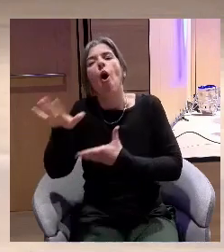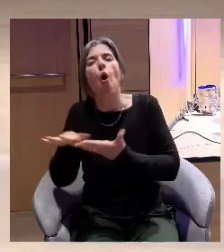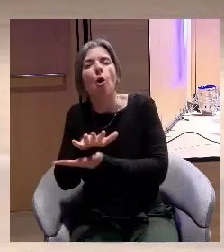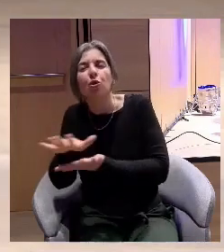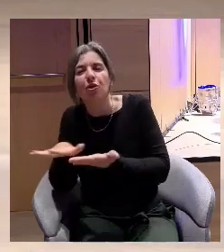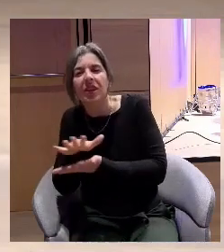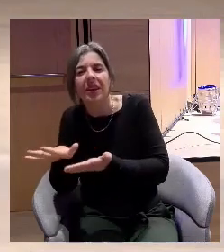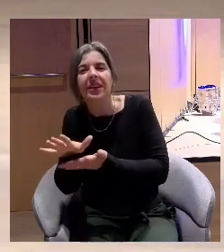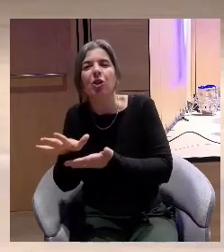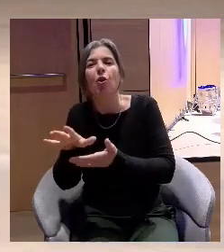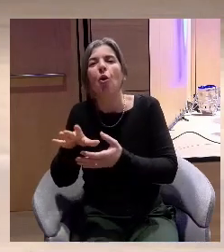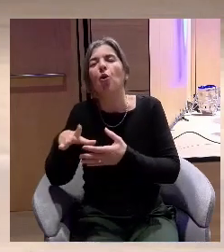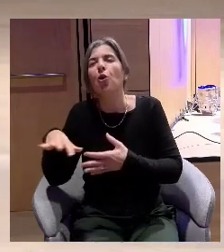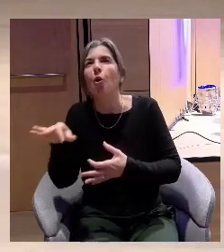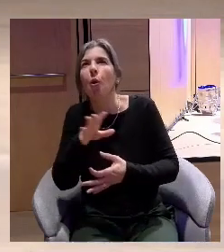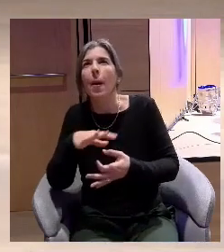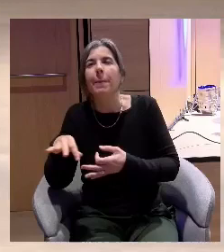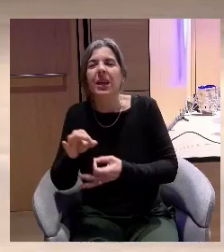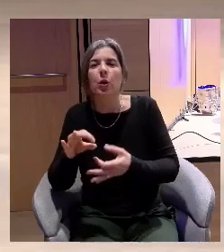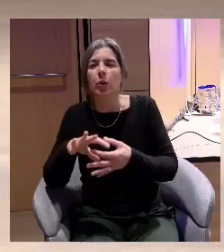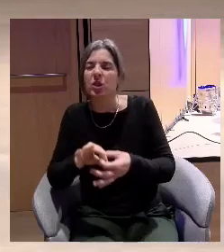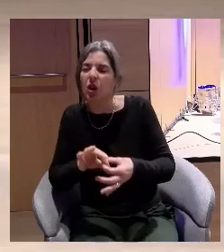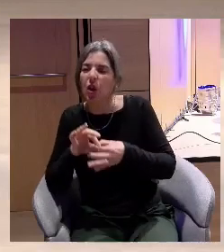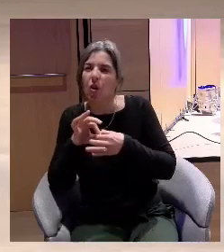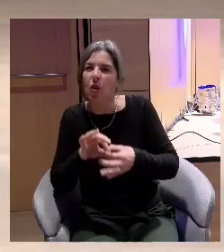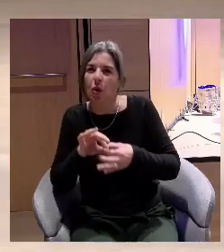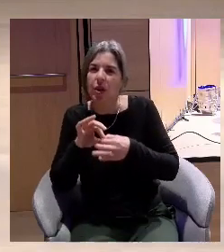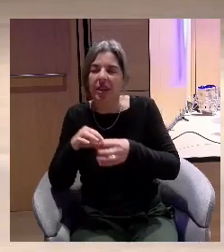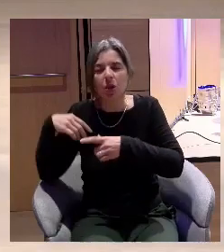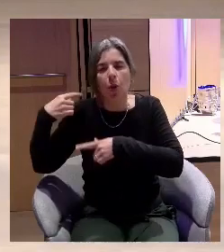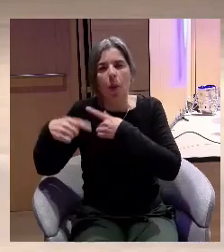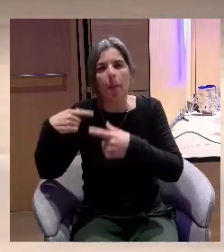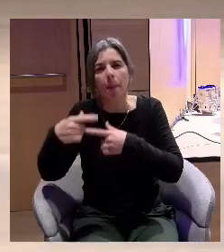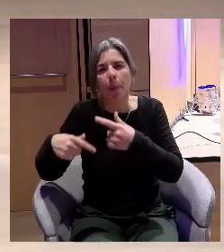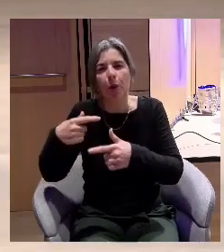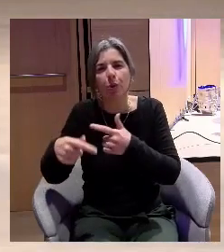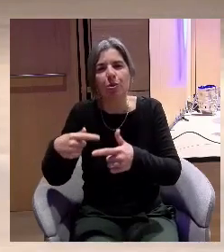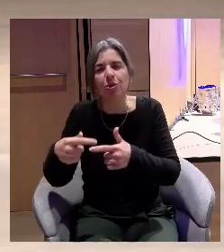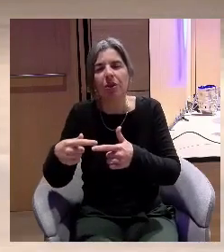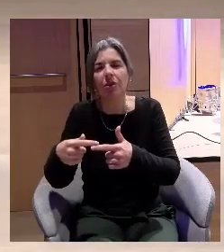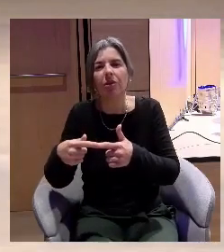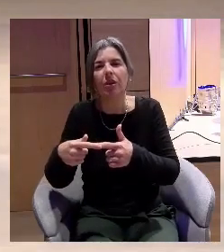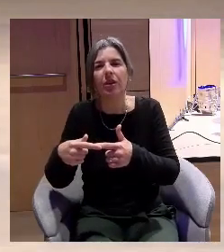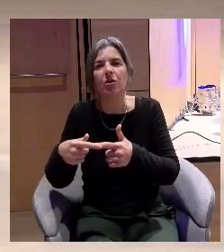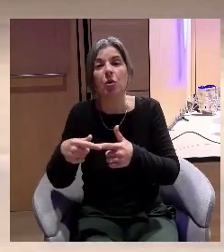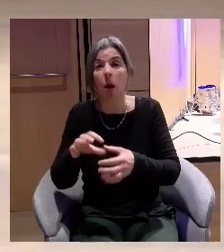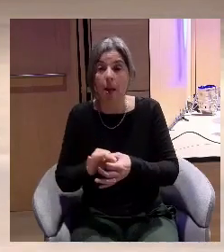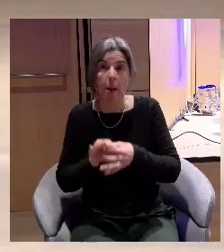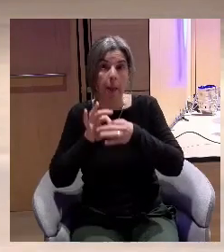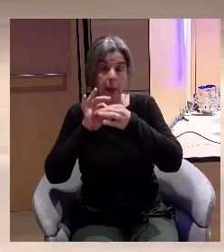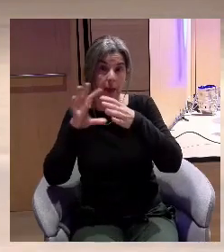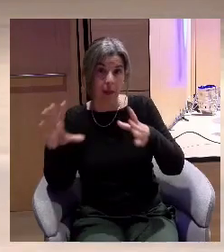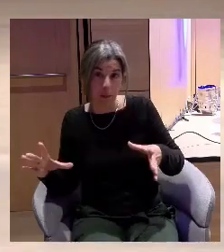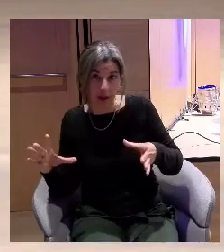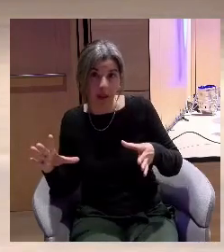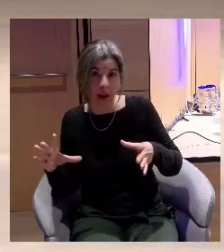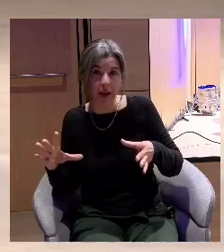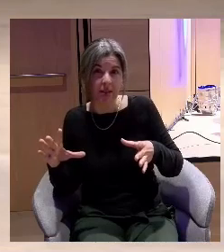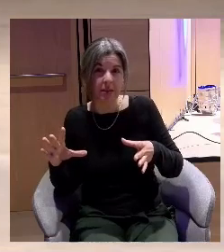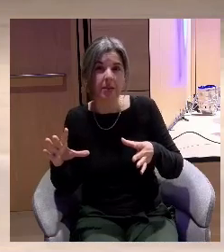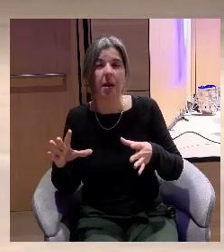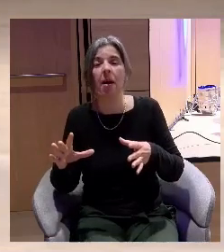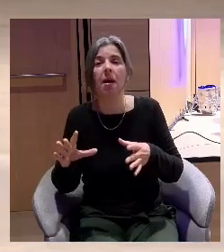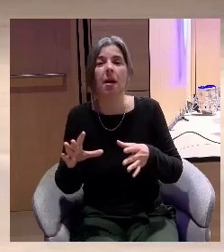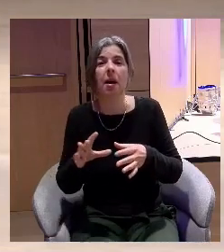ese hilo conector con esos procesos de independencia, de resistencia,